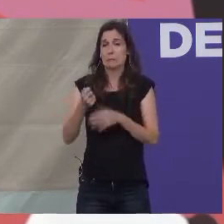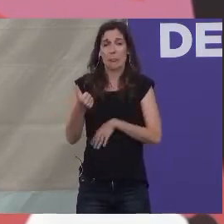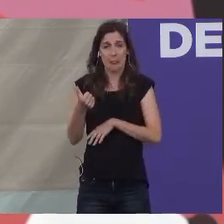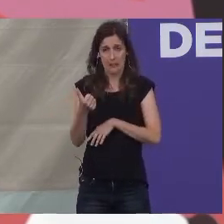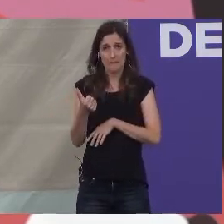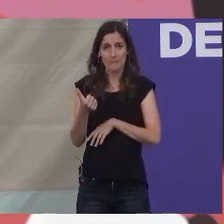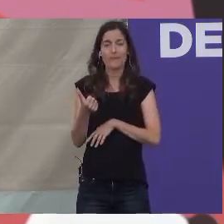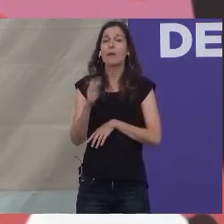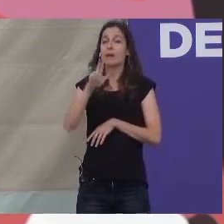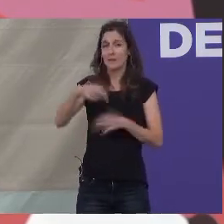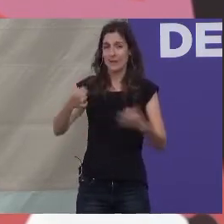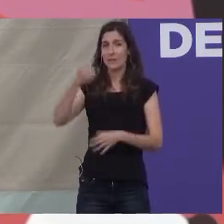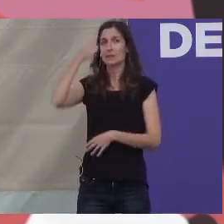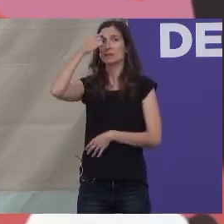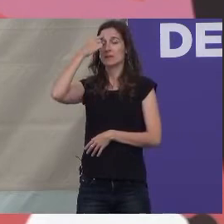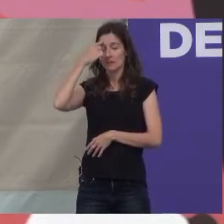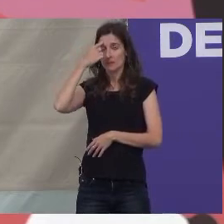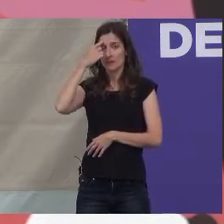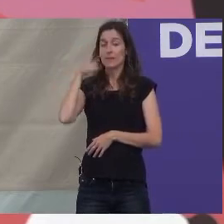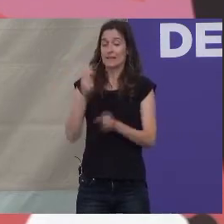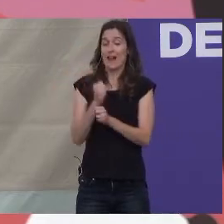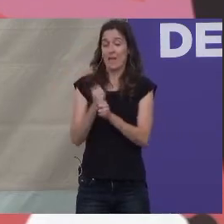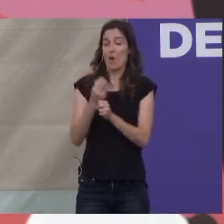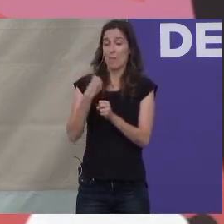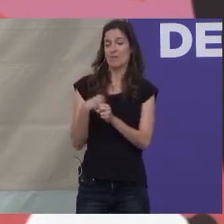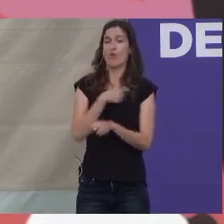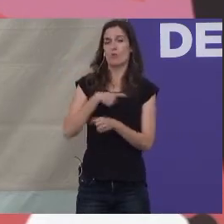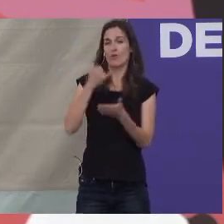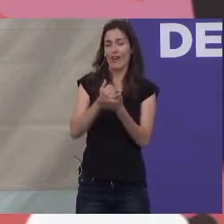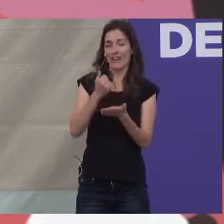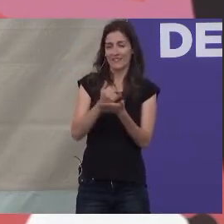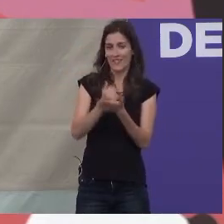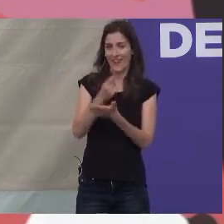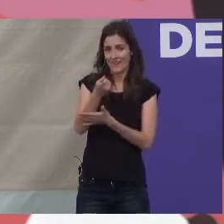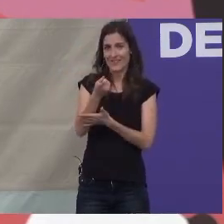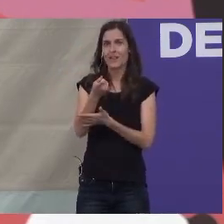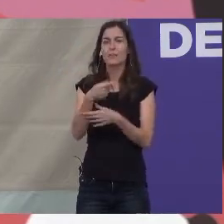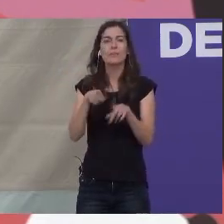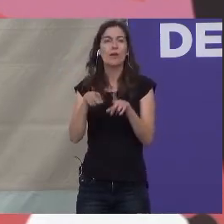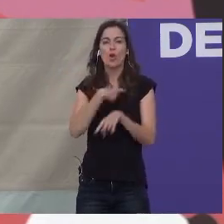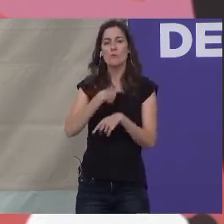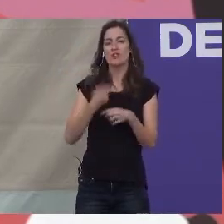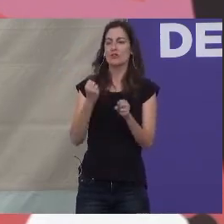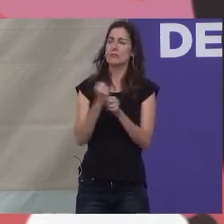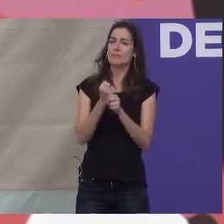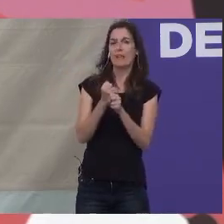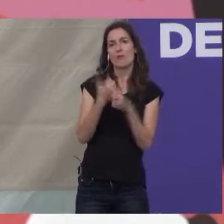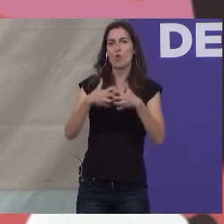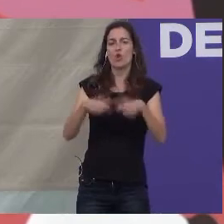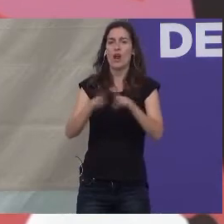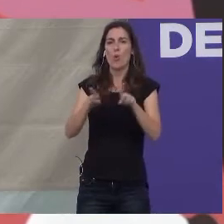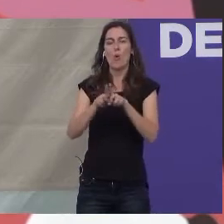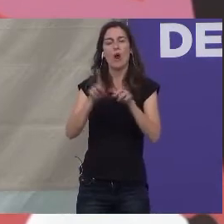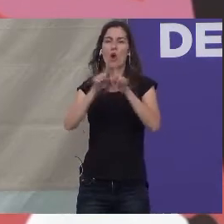además hay que tener en cuenta también que se trata de un trabajo en el cual la Comisión funciona como un órgano jurisdiccional. Hay